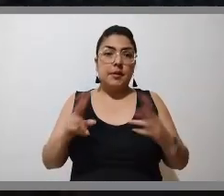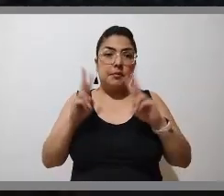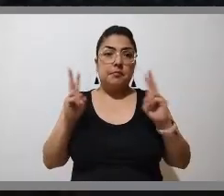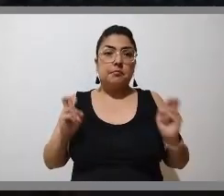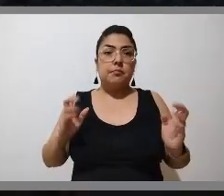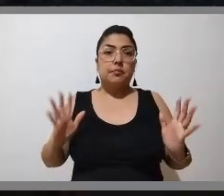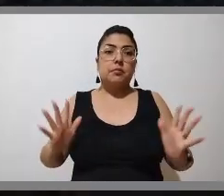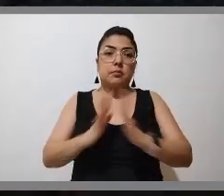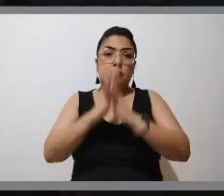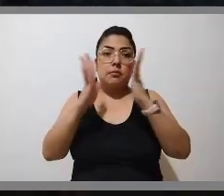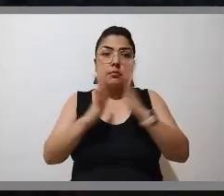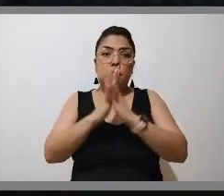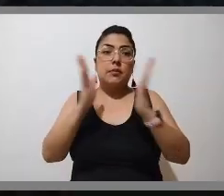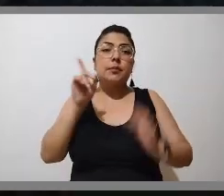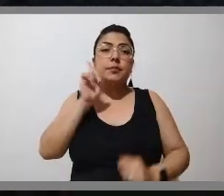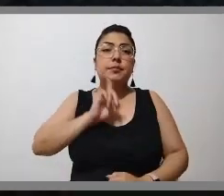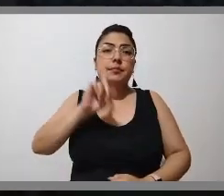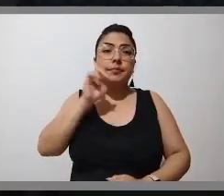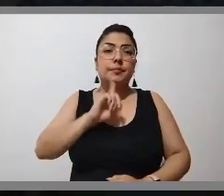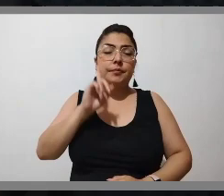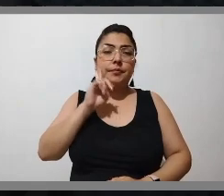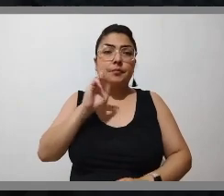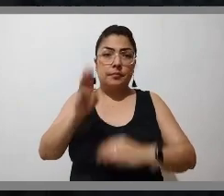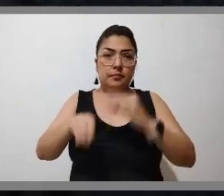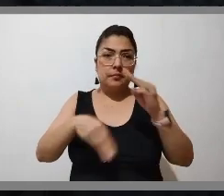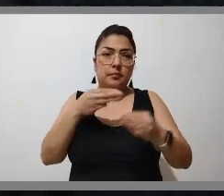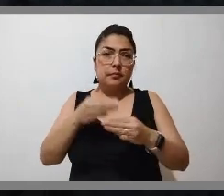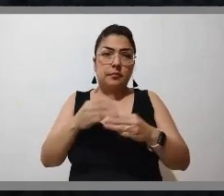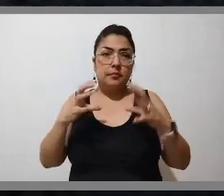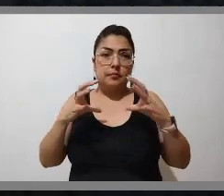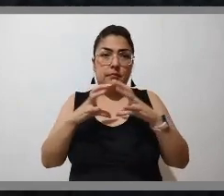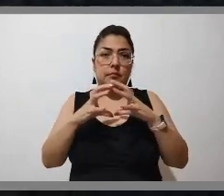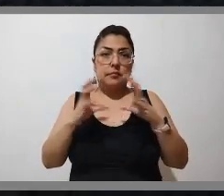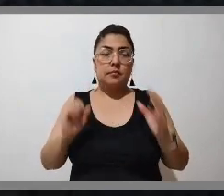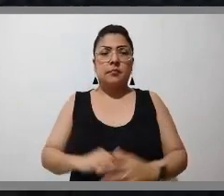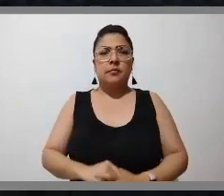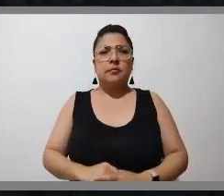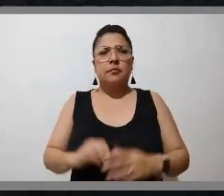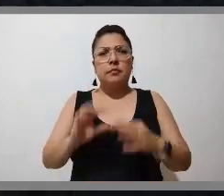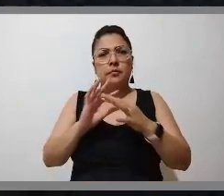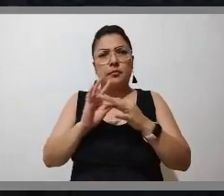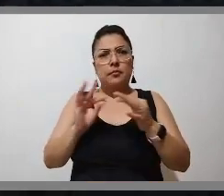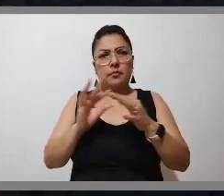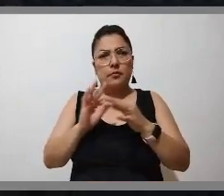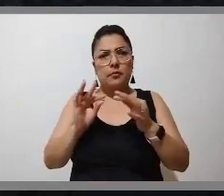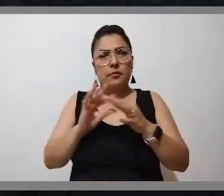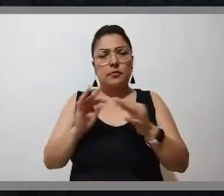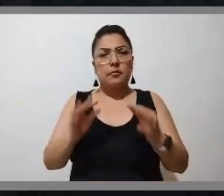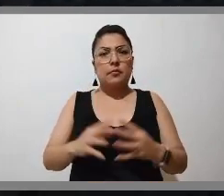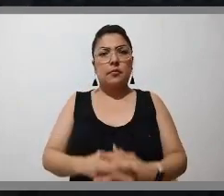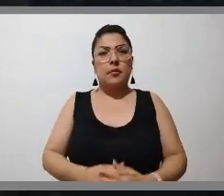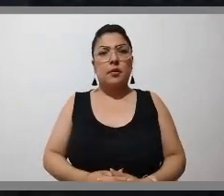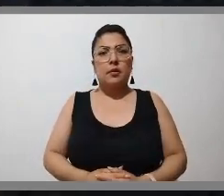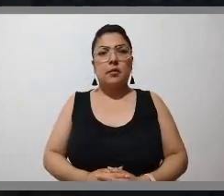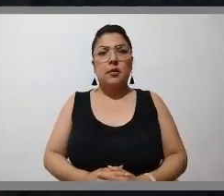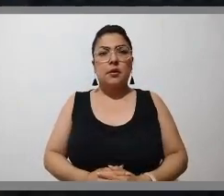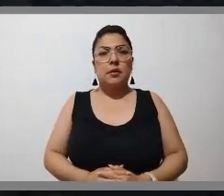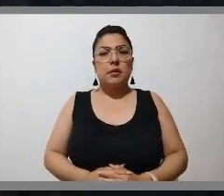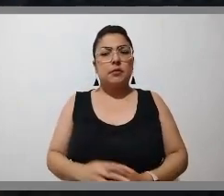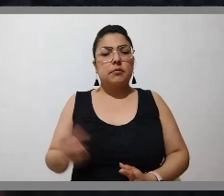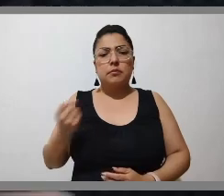los ámbitos de las mujeres en el mundo, que son estos techos de cristal, los techos de cemento, los